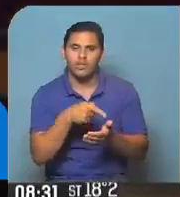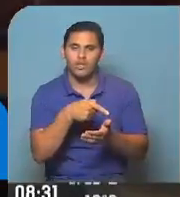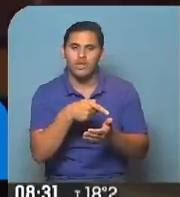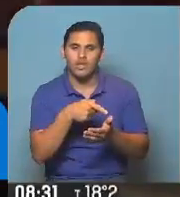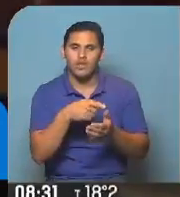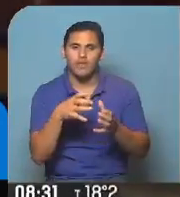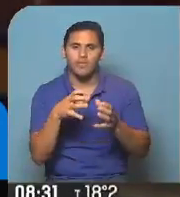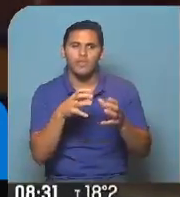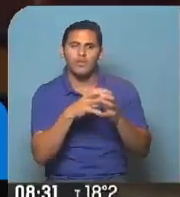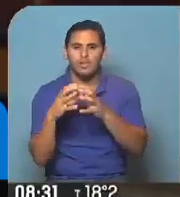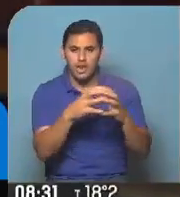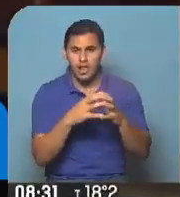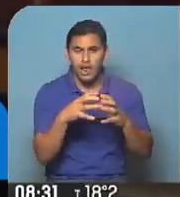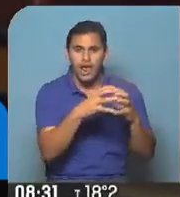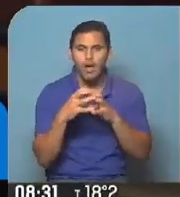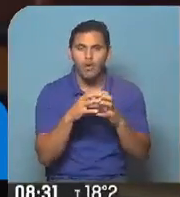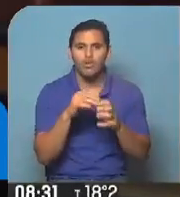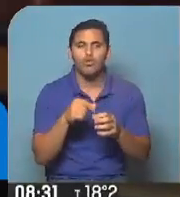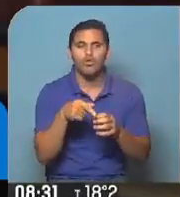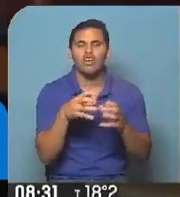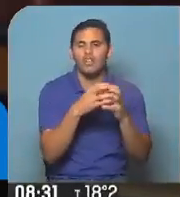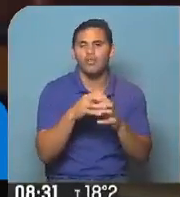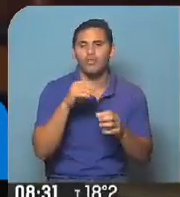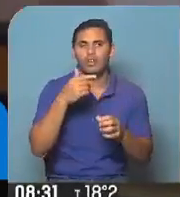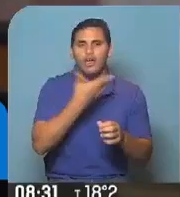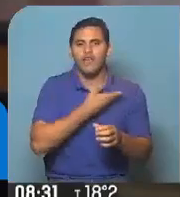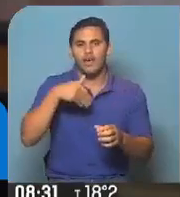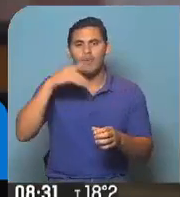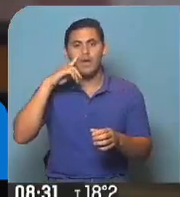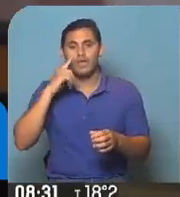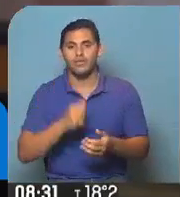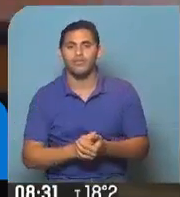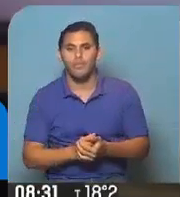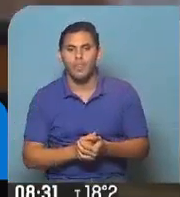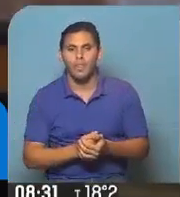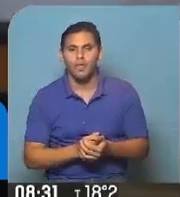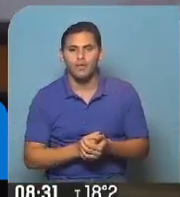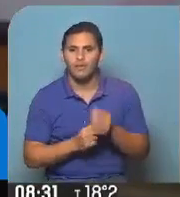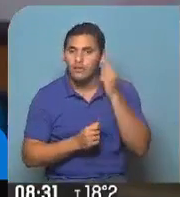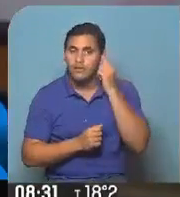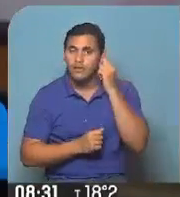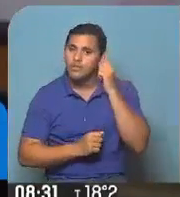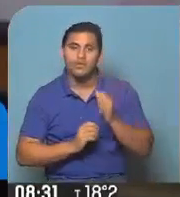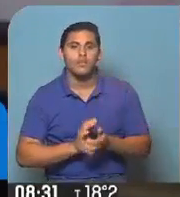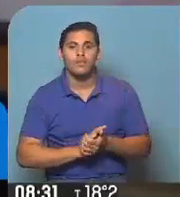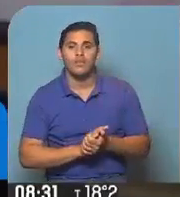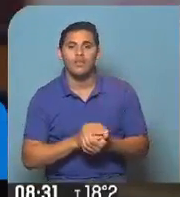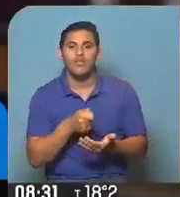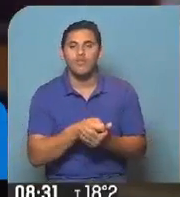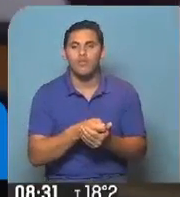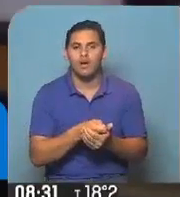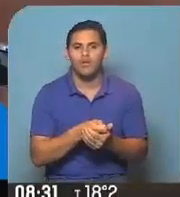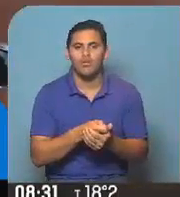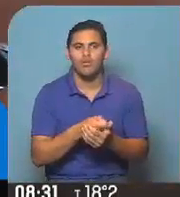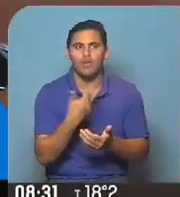acordó con el fmi obviamente que estaría indicando que sí claro es decir un déficit cero y que después del pago de intereses es un déficit